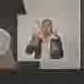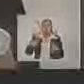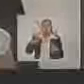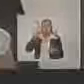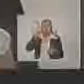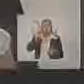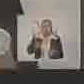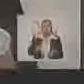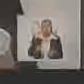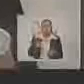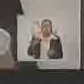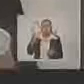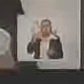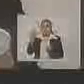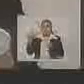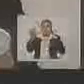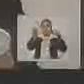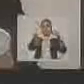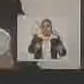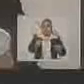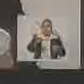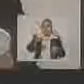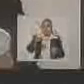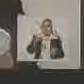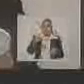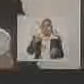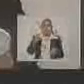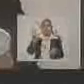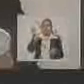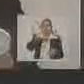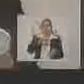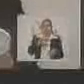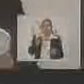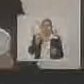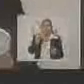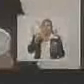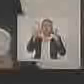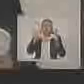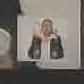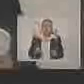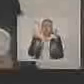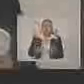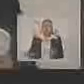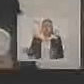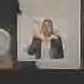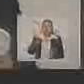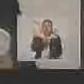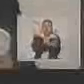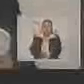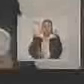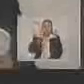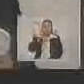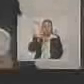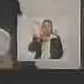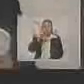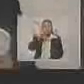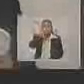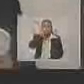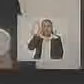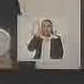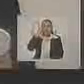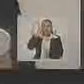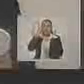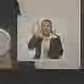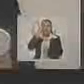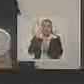sido irresponsables en Benito Juárez en el manejo de la seguridad. Hoy Benito Juárez es el segundo lugar en inseguridad en